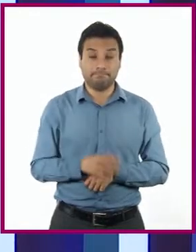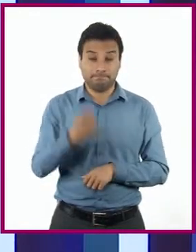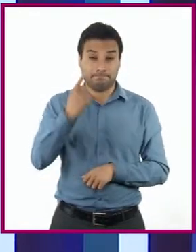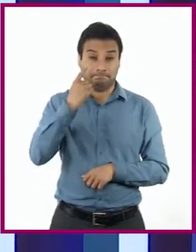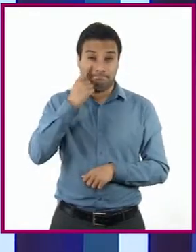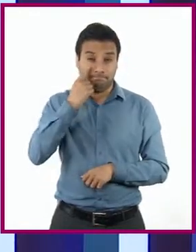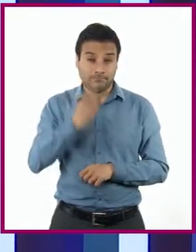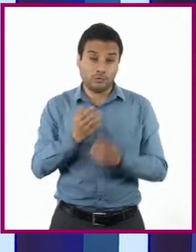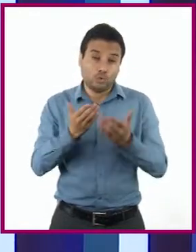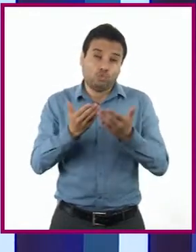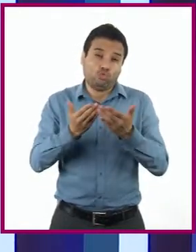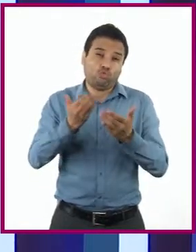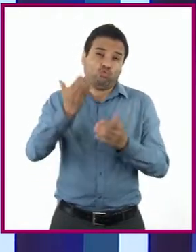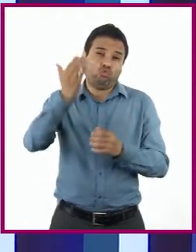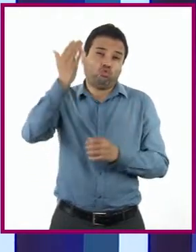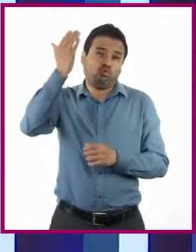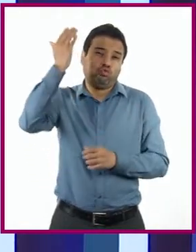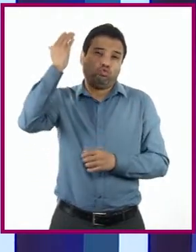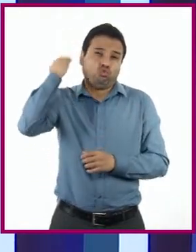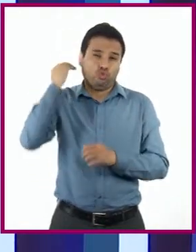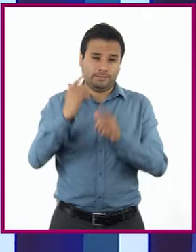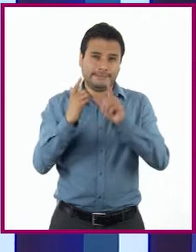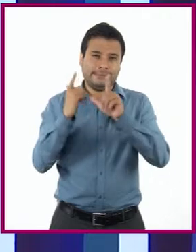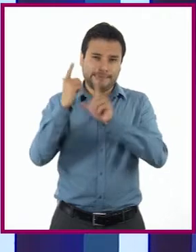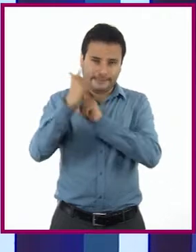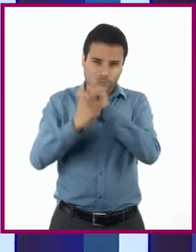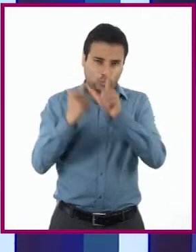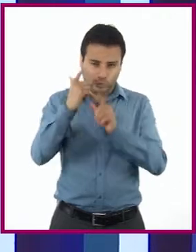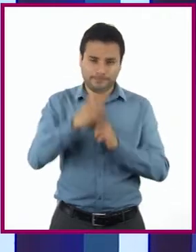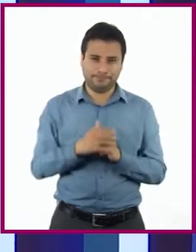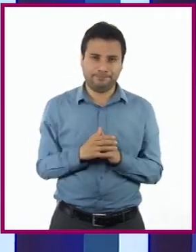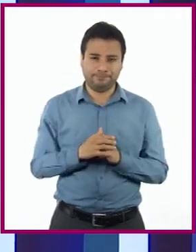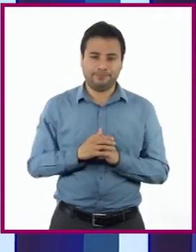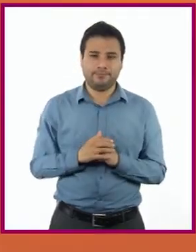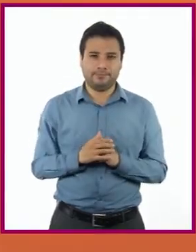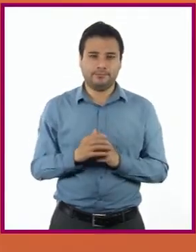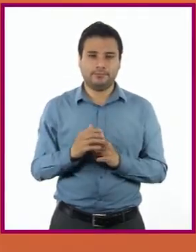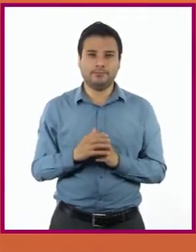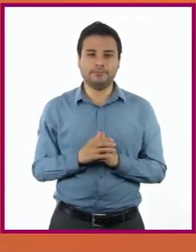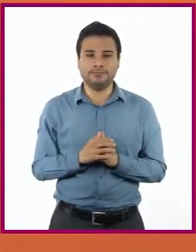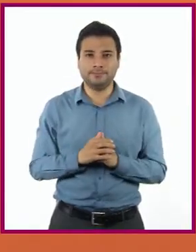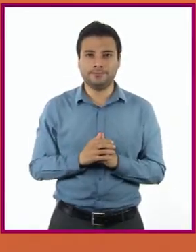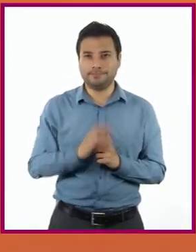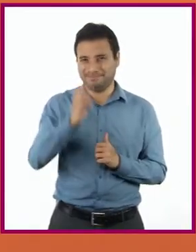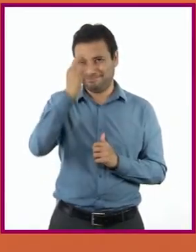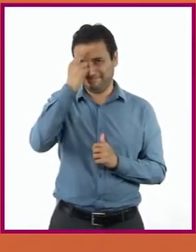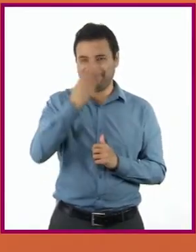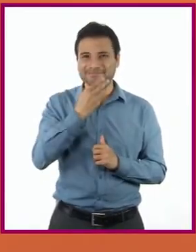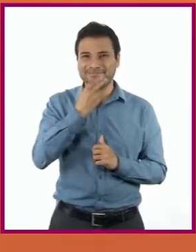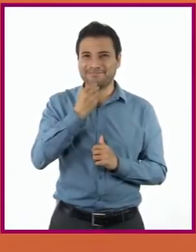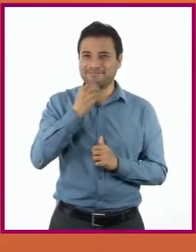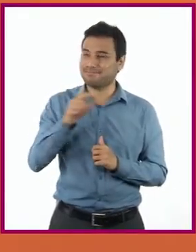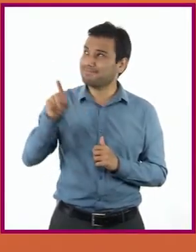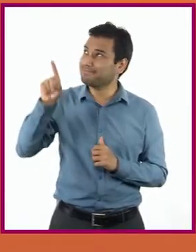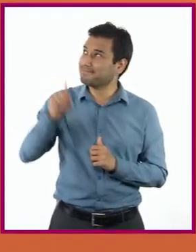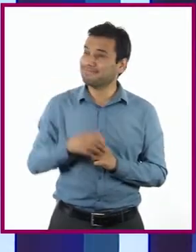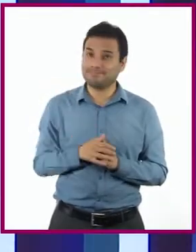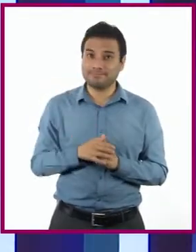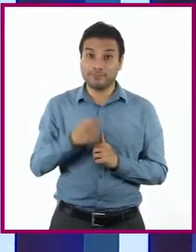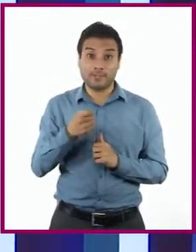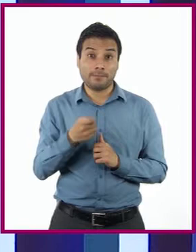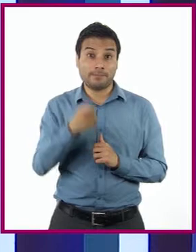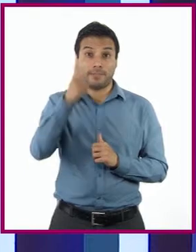Remontémonos a la civilización griega antes de nuestra era. Comencemos por recordar a Tales de Mileto, quien fue el